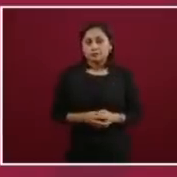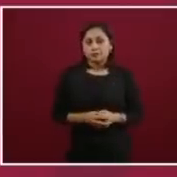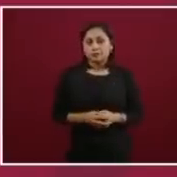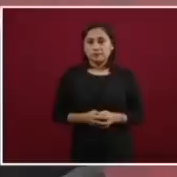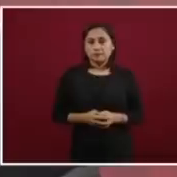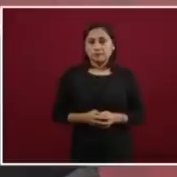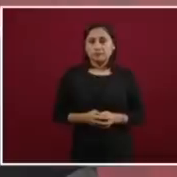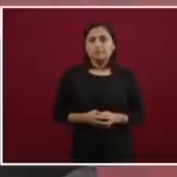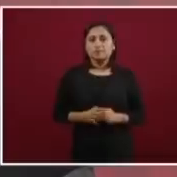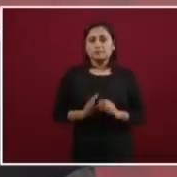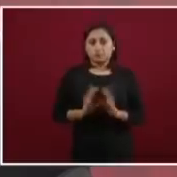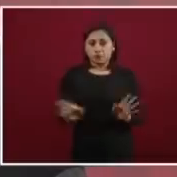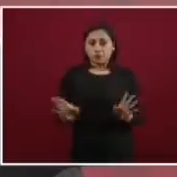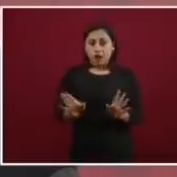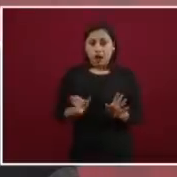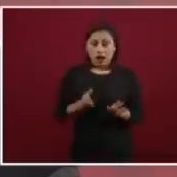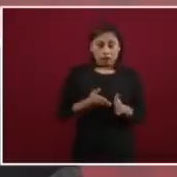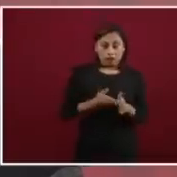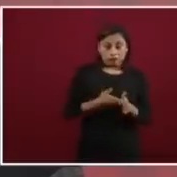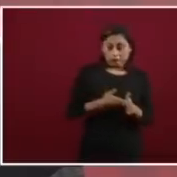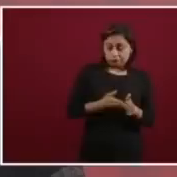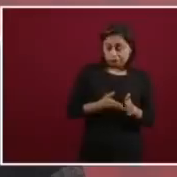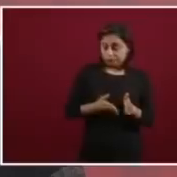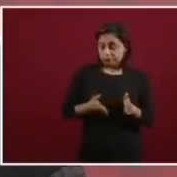hemos avanzado poco